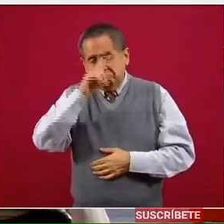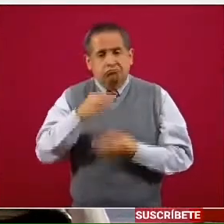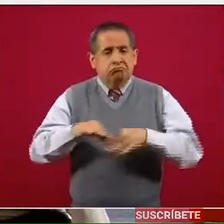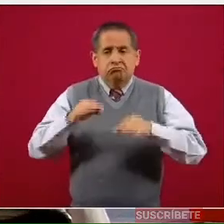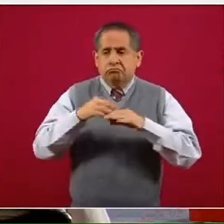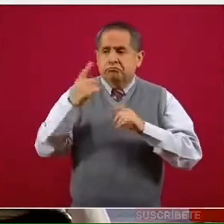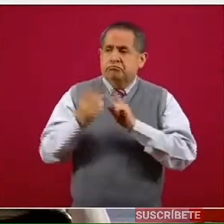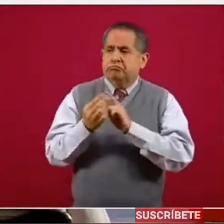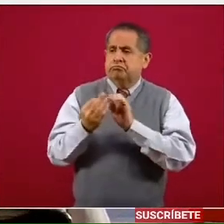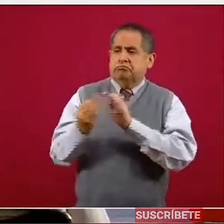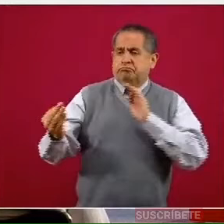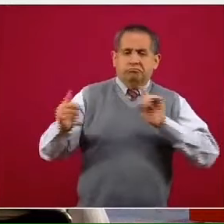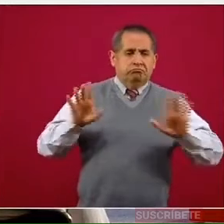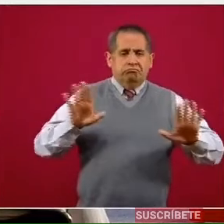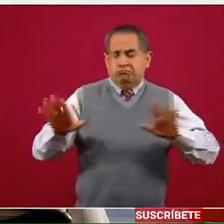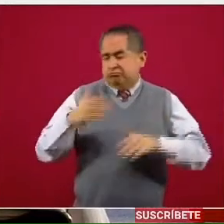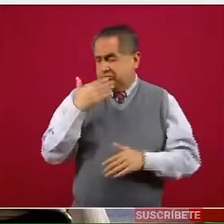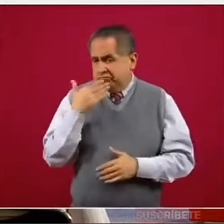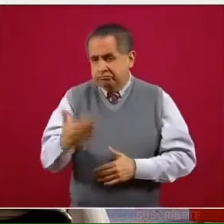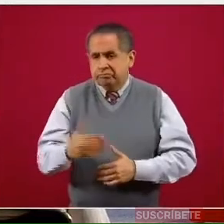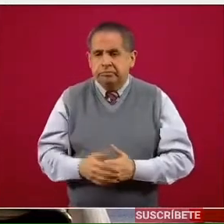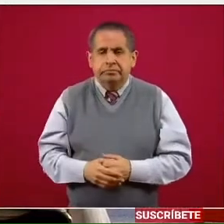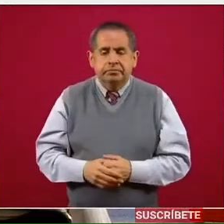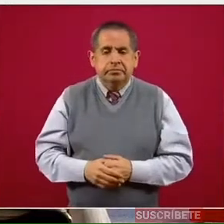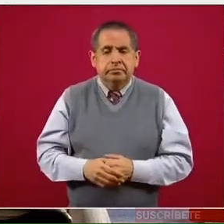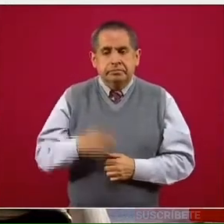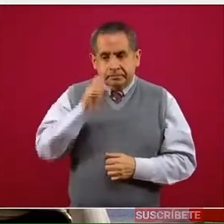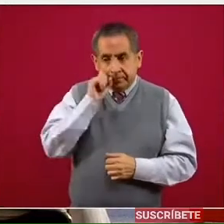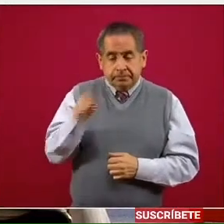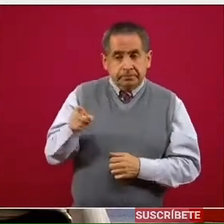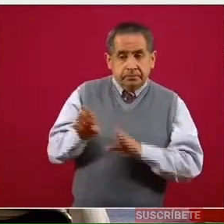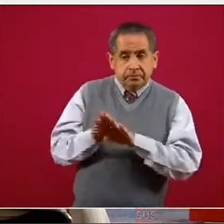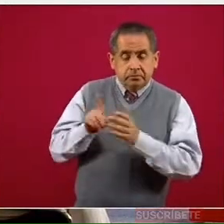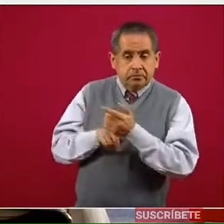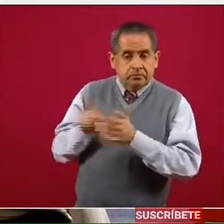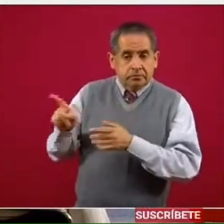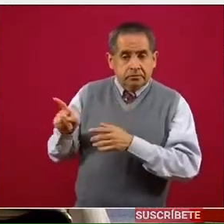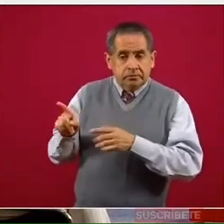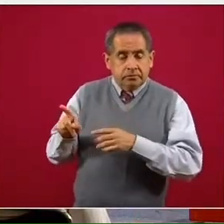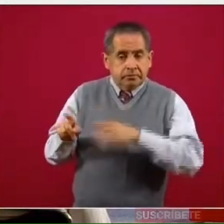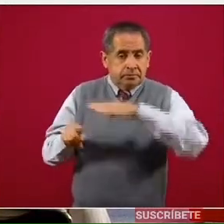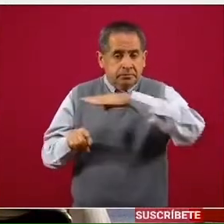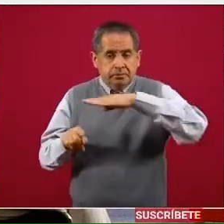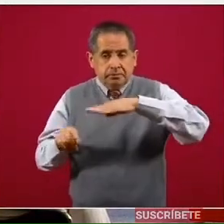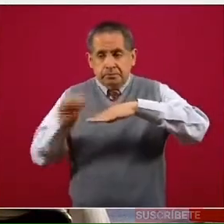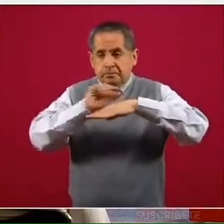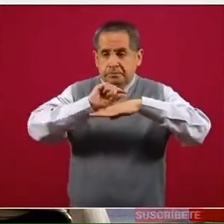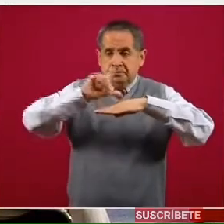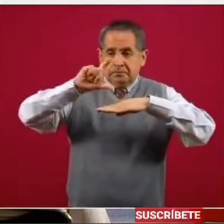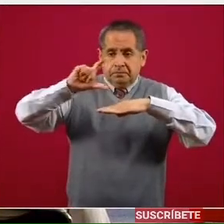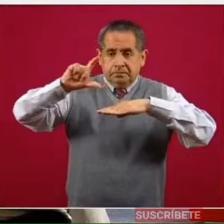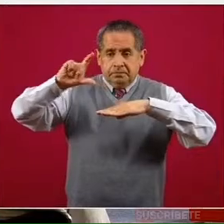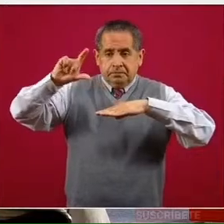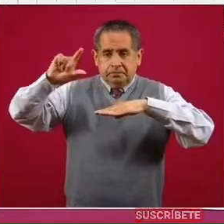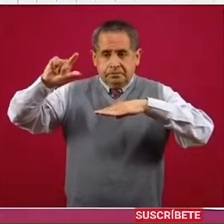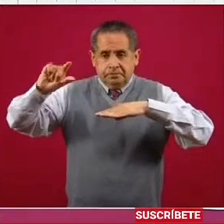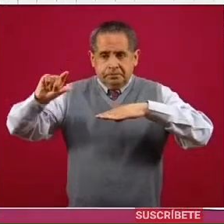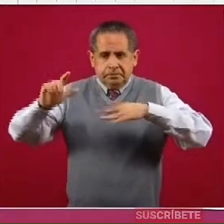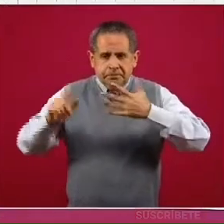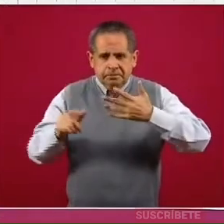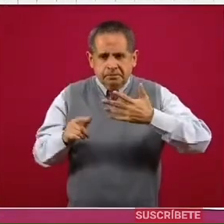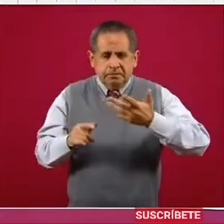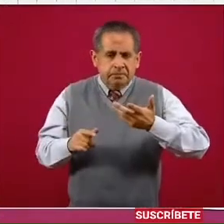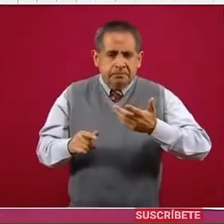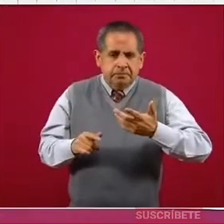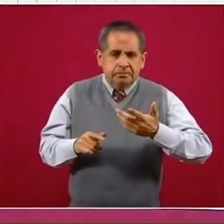social. La siguiente, por favor. Veamos aquí sus tasas promedio de contagio o número